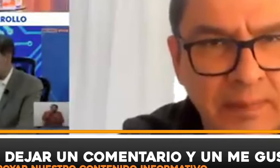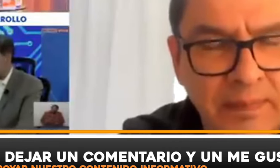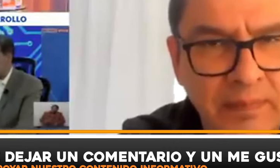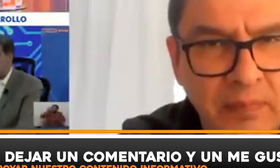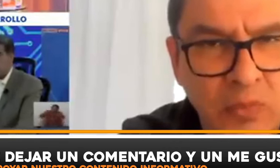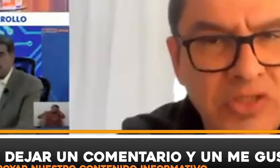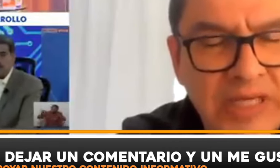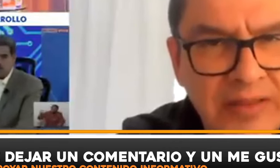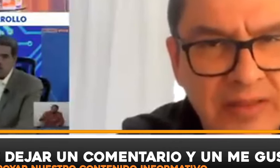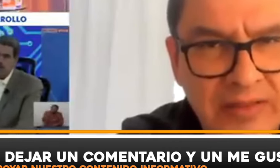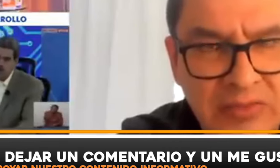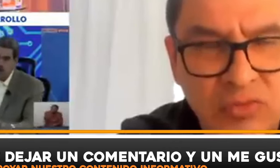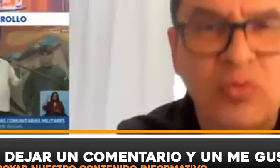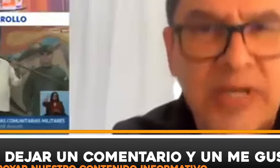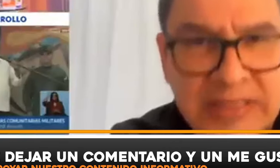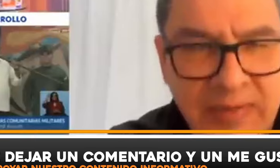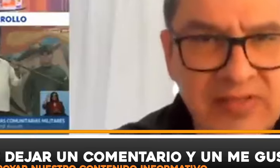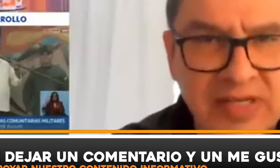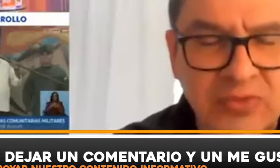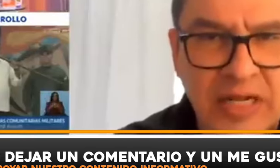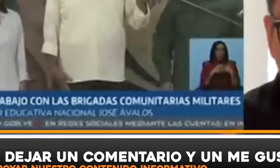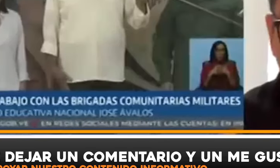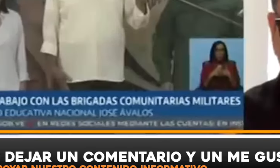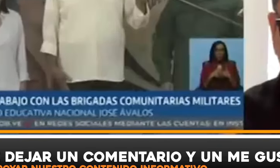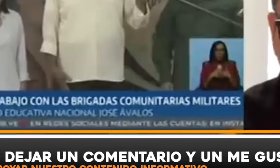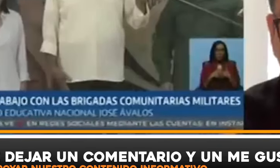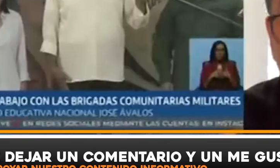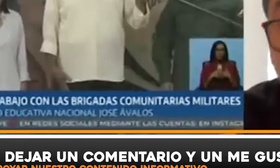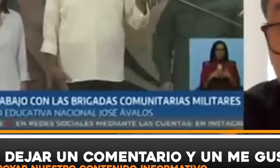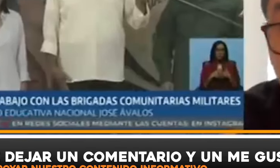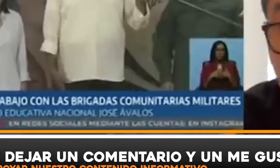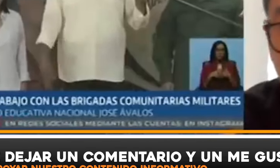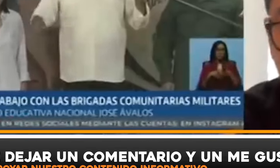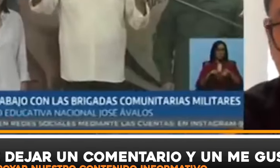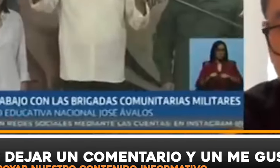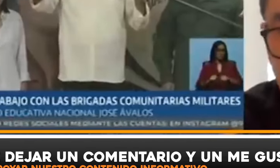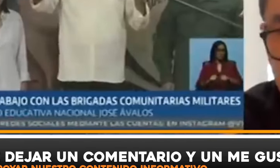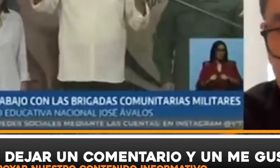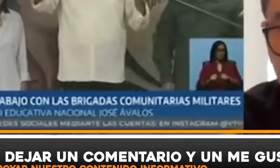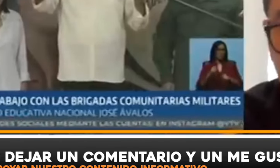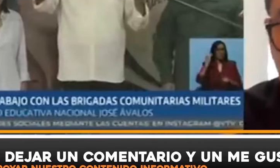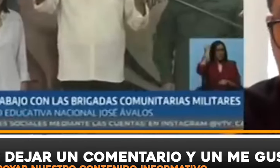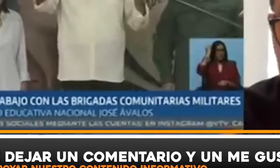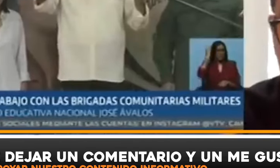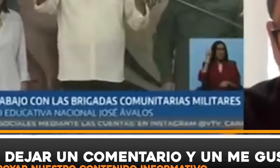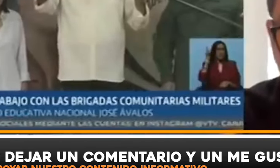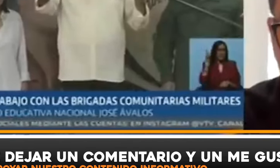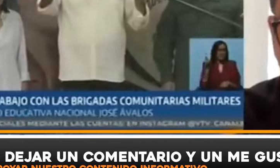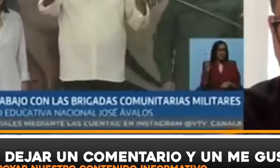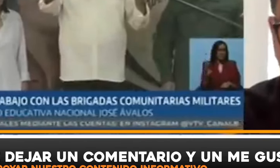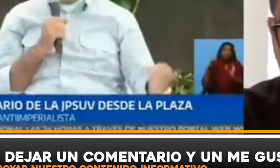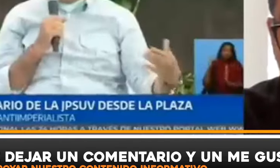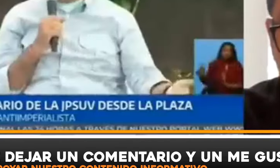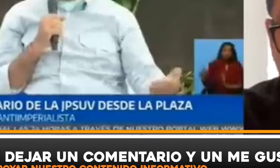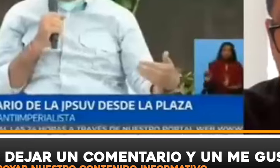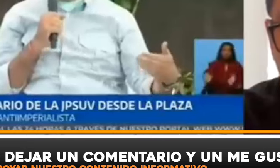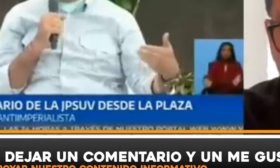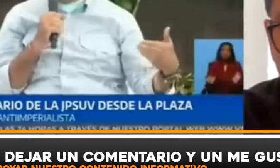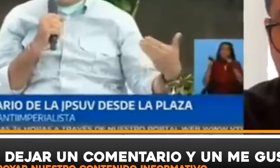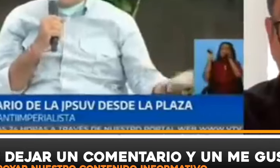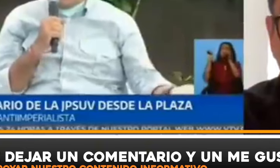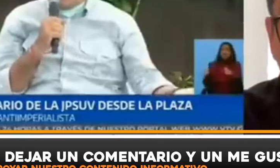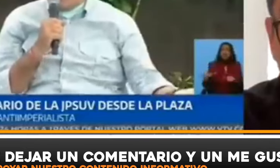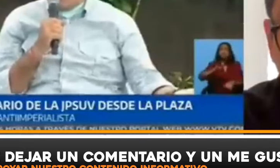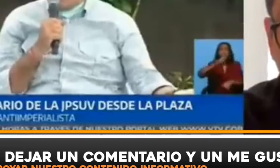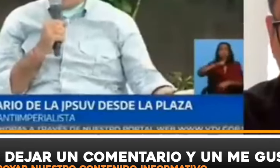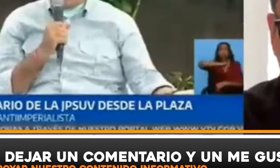que mucha de su supuesta base electoral votó en contra, votó a favor de un cambio. Y en este momento, pues, hay un